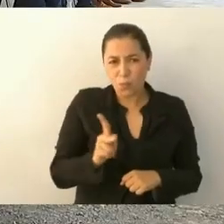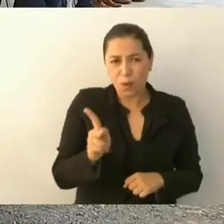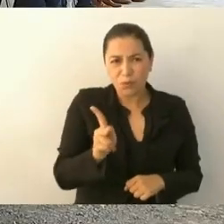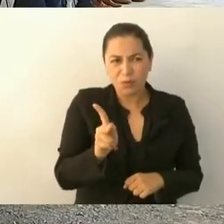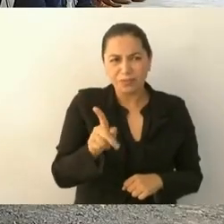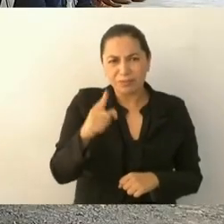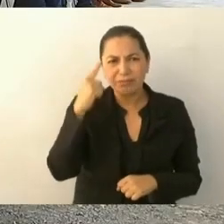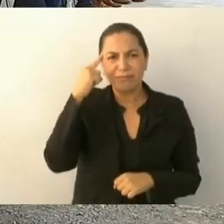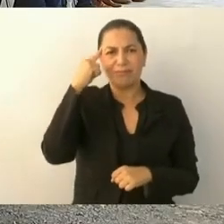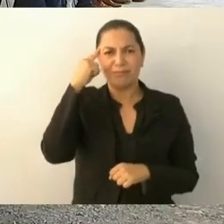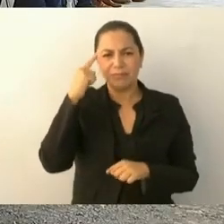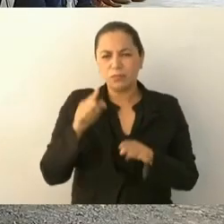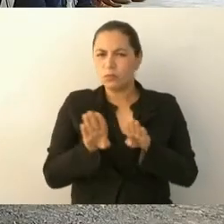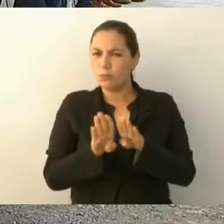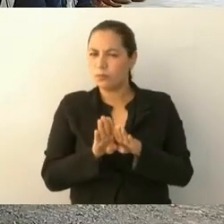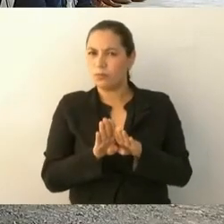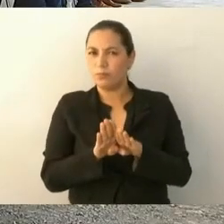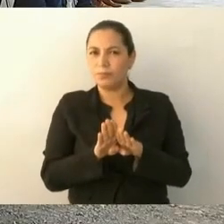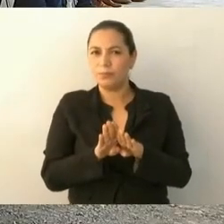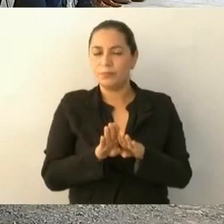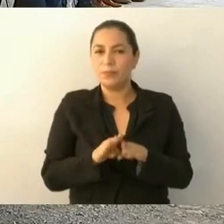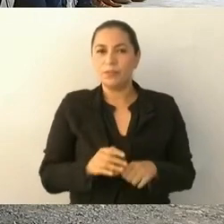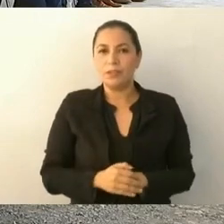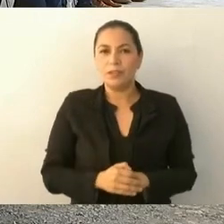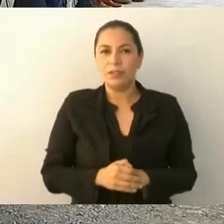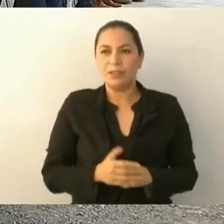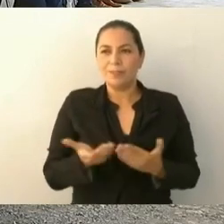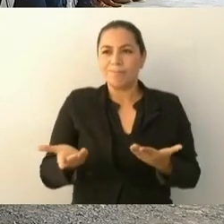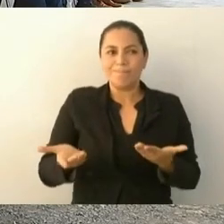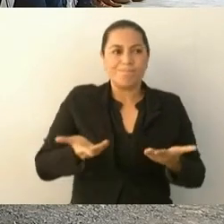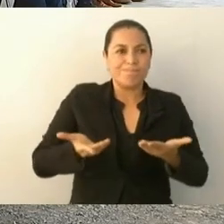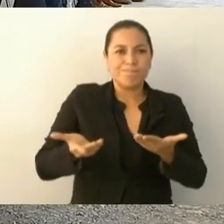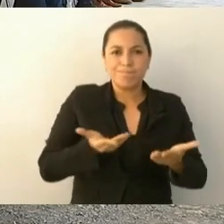estaba convidado a nada,